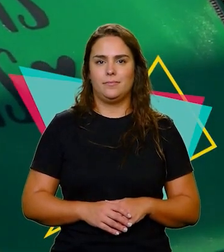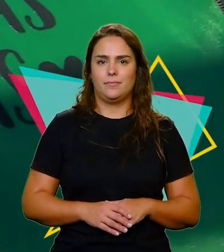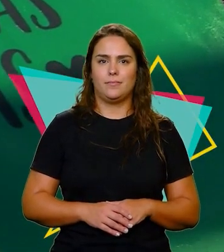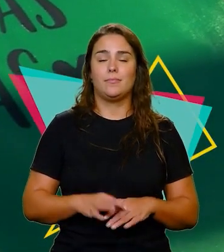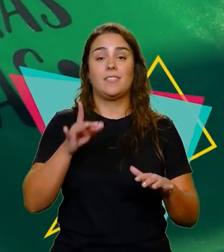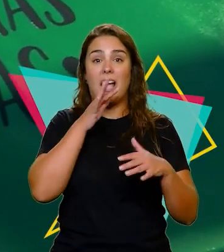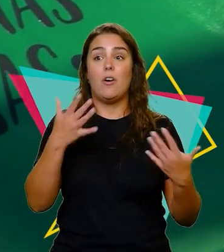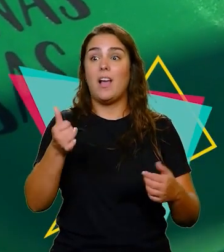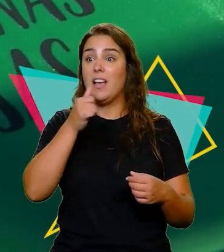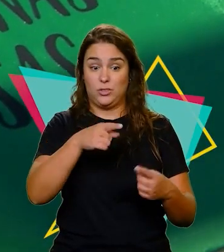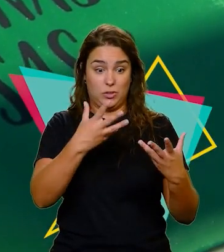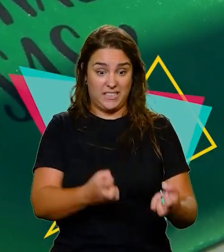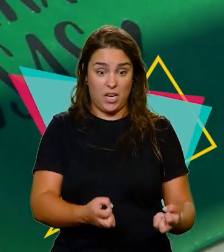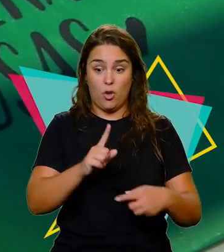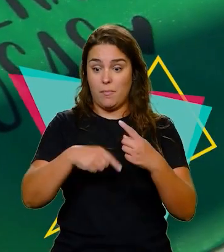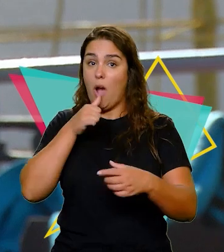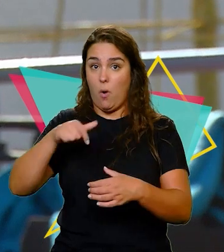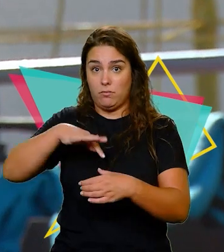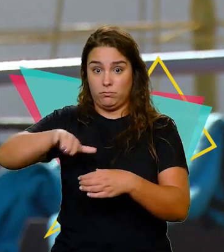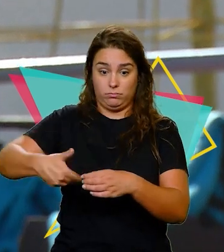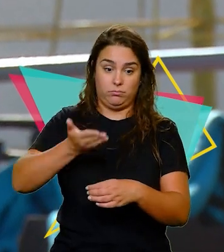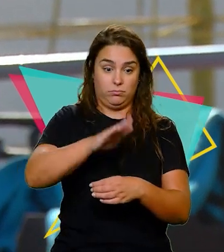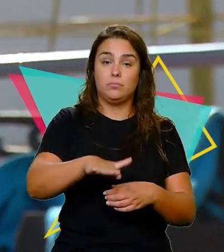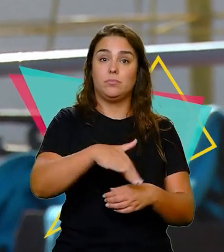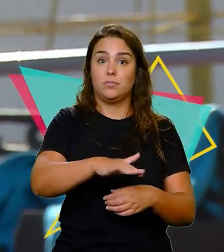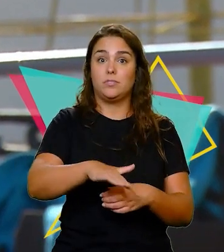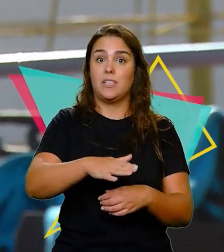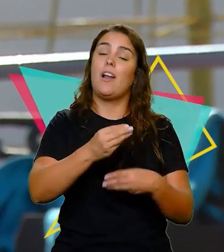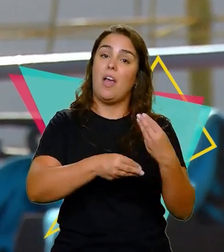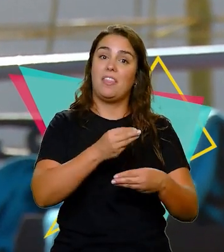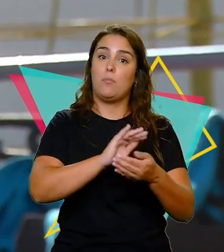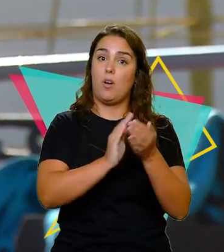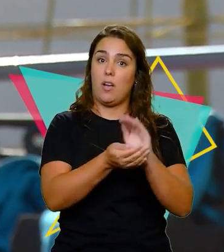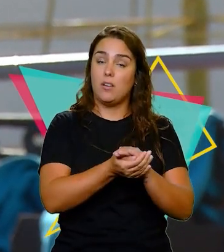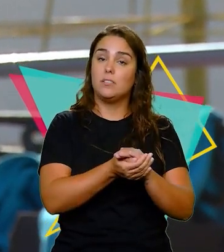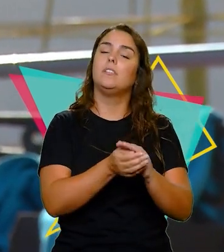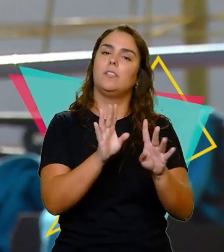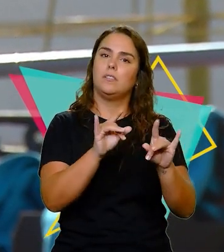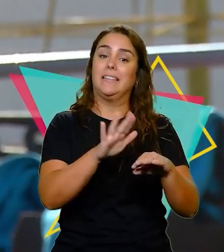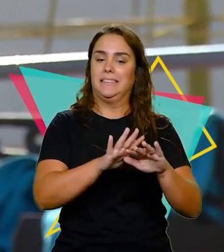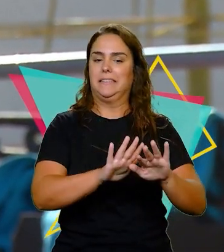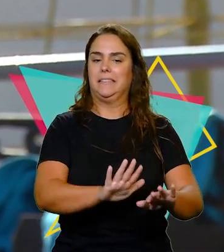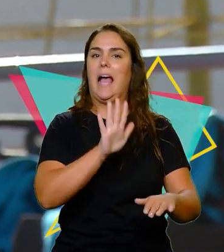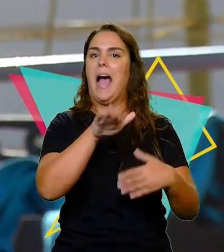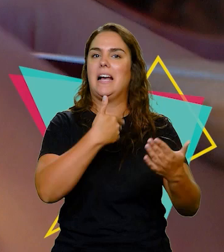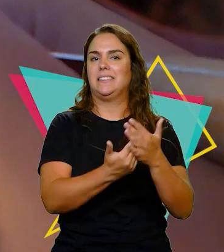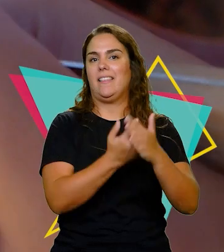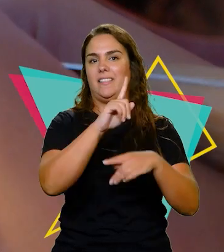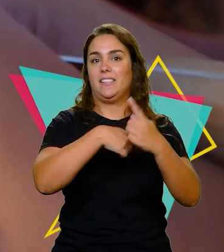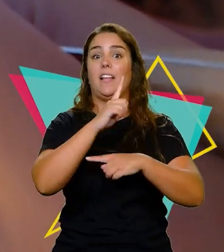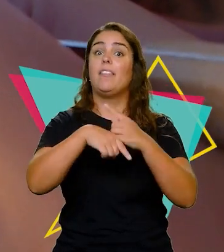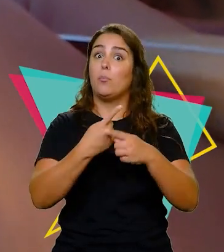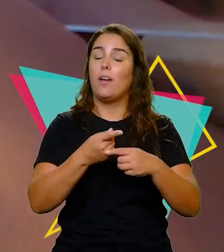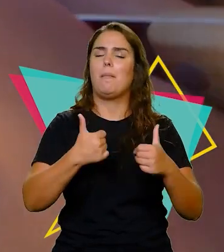Echamos barro seco y echamos agua en el cubo y luego ya sacamos barro a las cayolas y luego ya se queda ahí para el día siguiente y luego